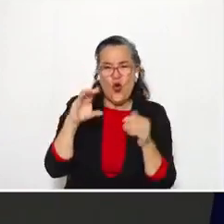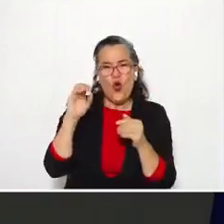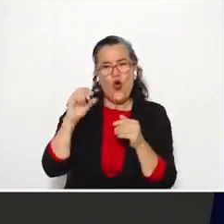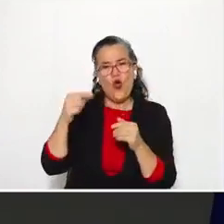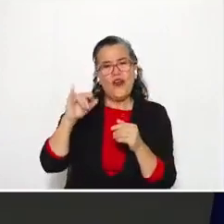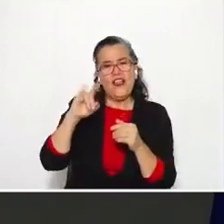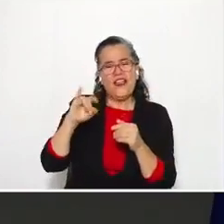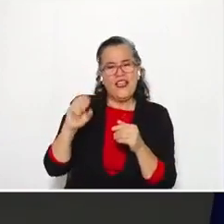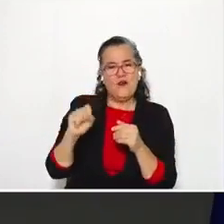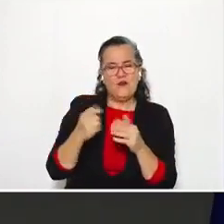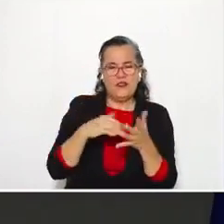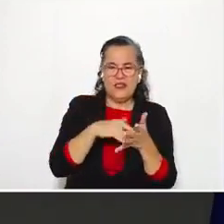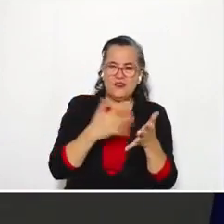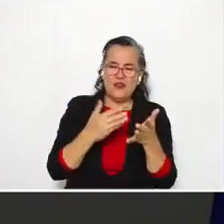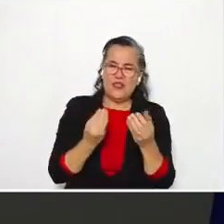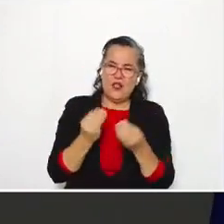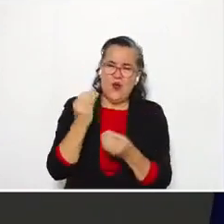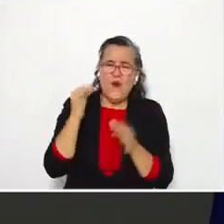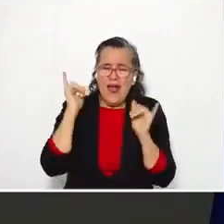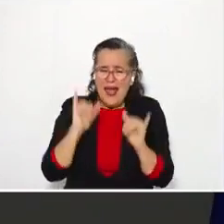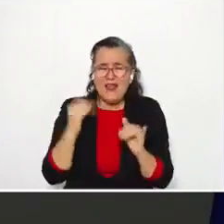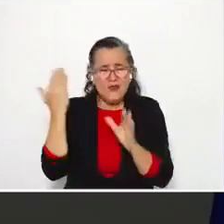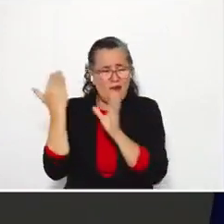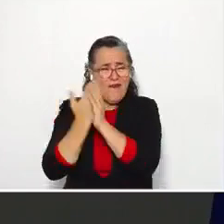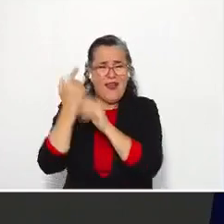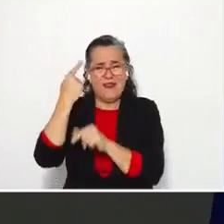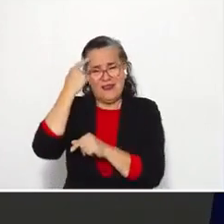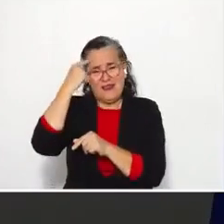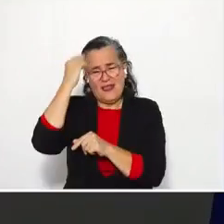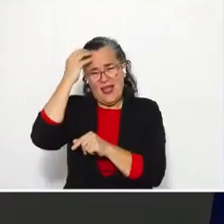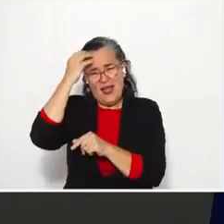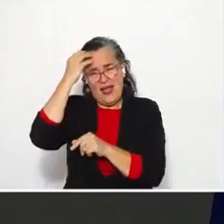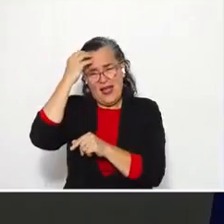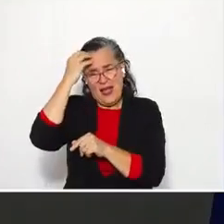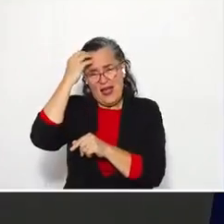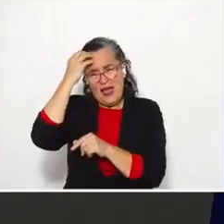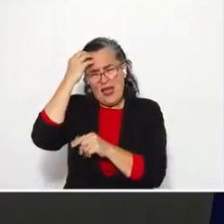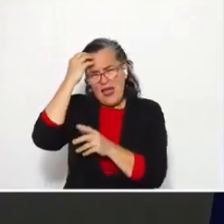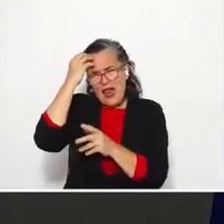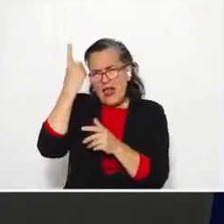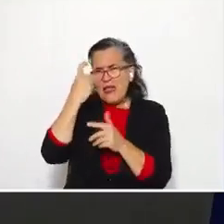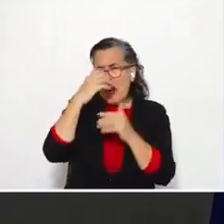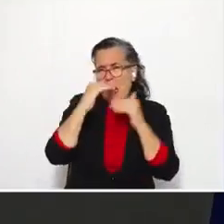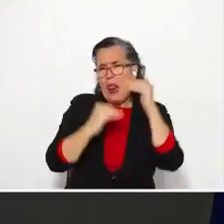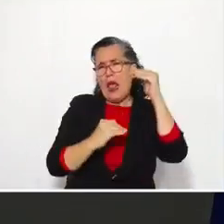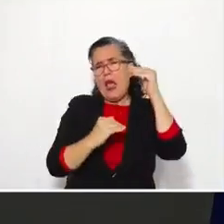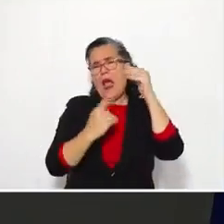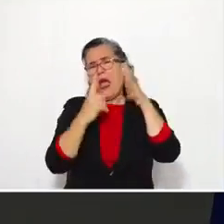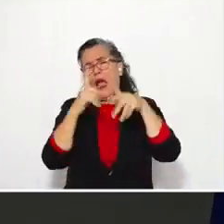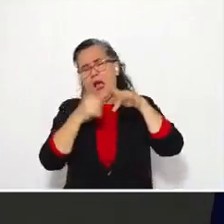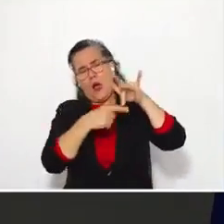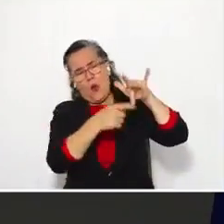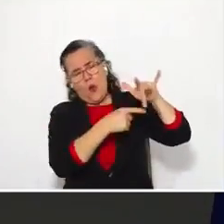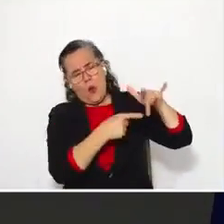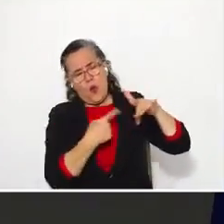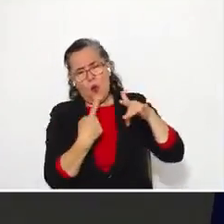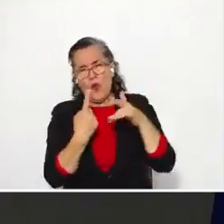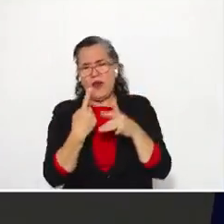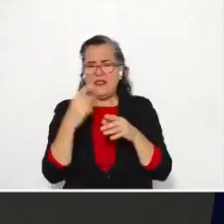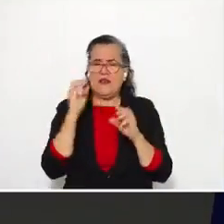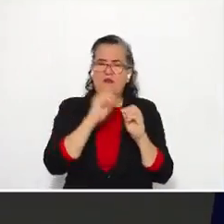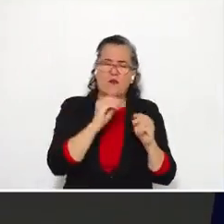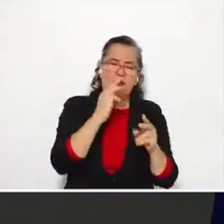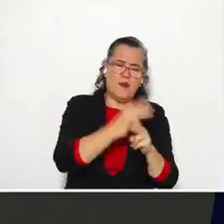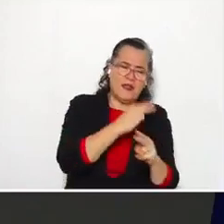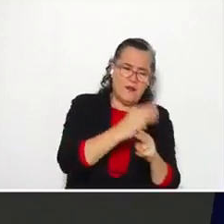del estudiante joven. Y ni qué decir de las lagunas o carencias en la formación en matemáticas,